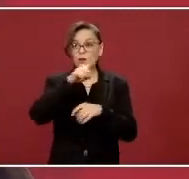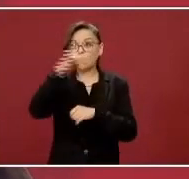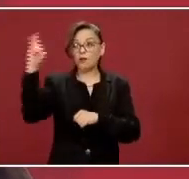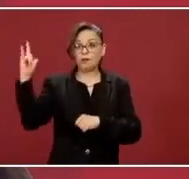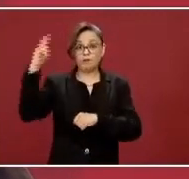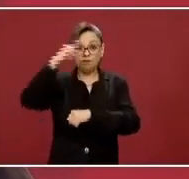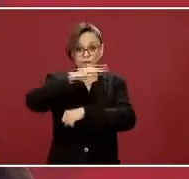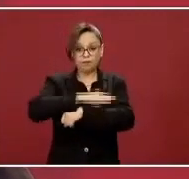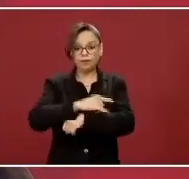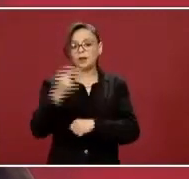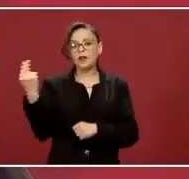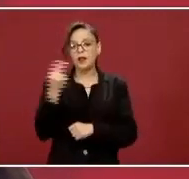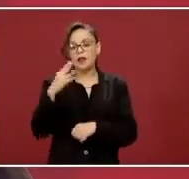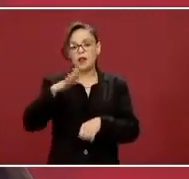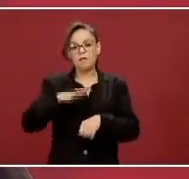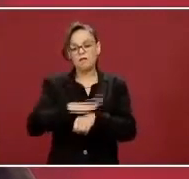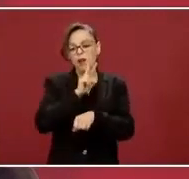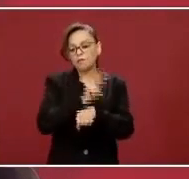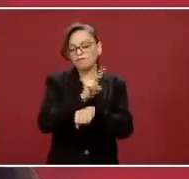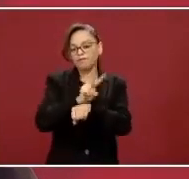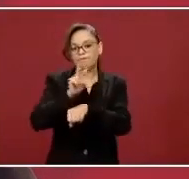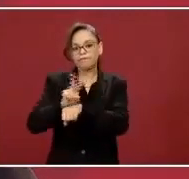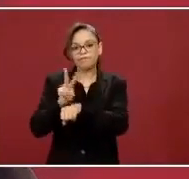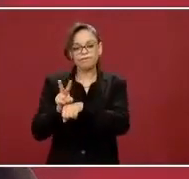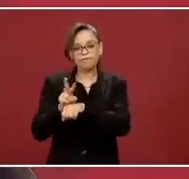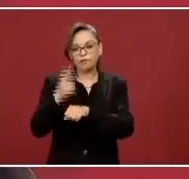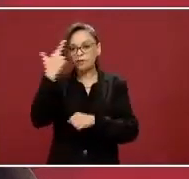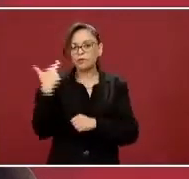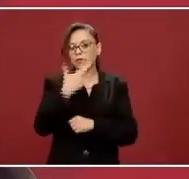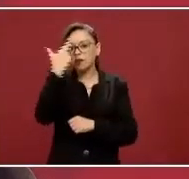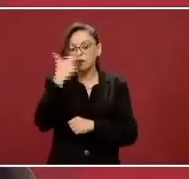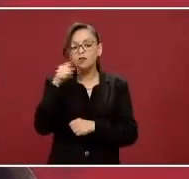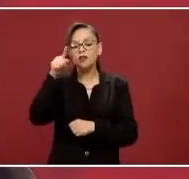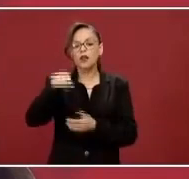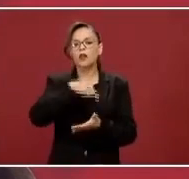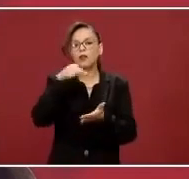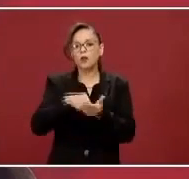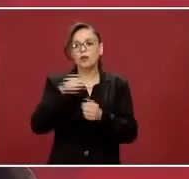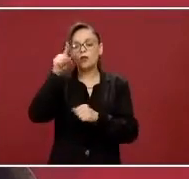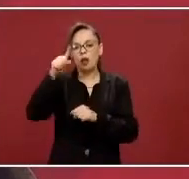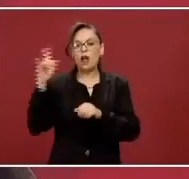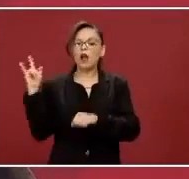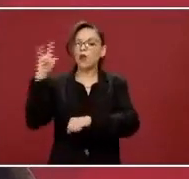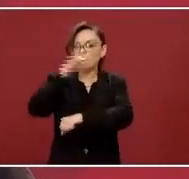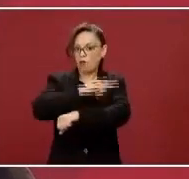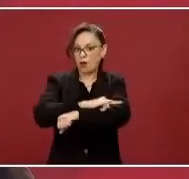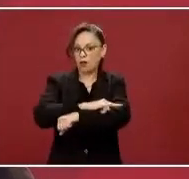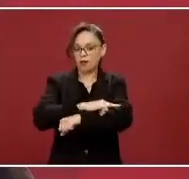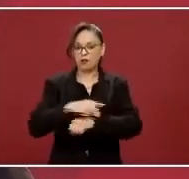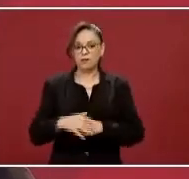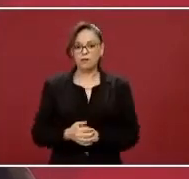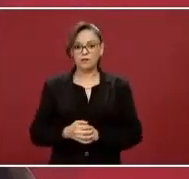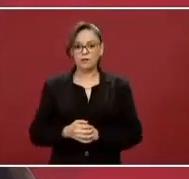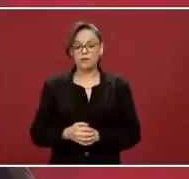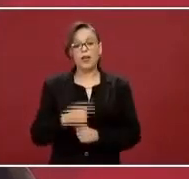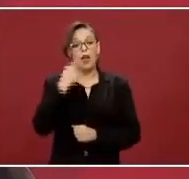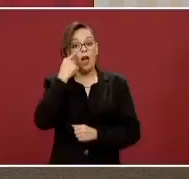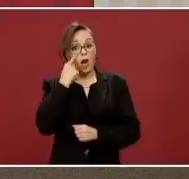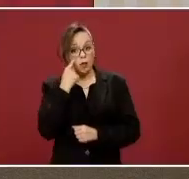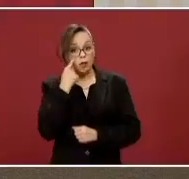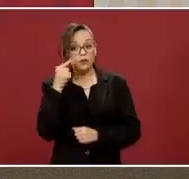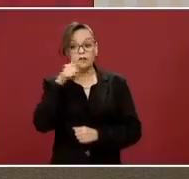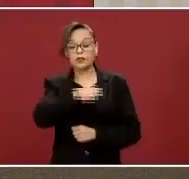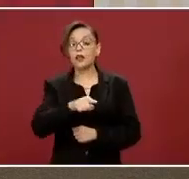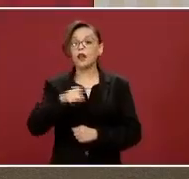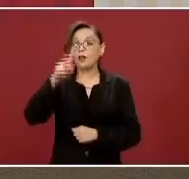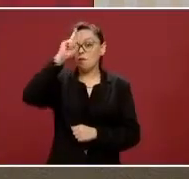adicionales de control en los aeropuertos. Ojo, no son controles que prohíban la entrada.